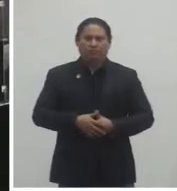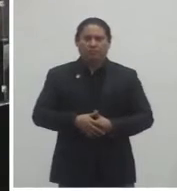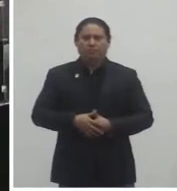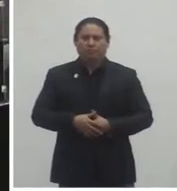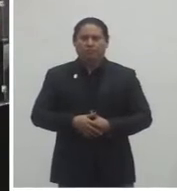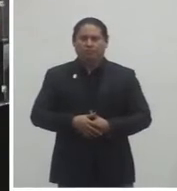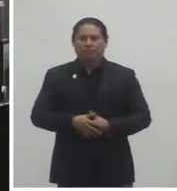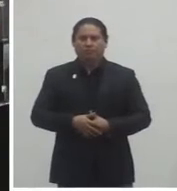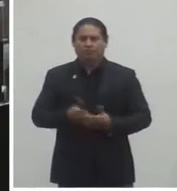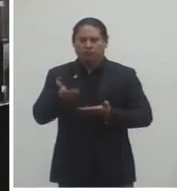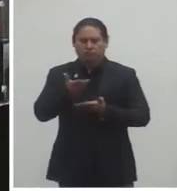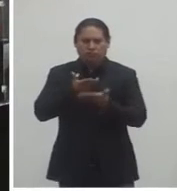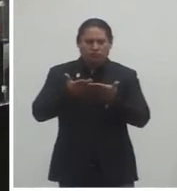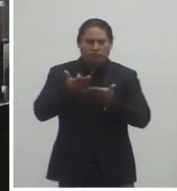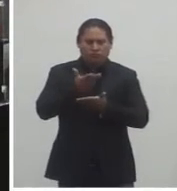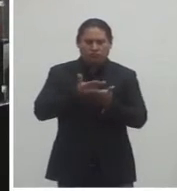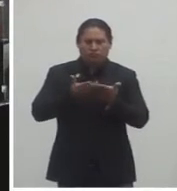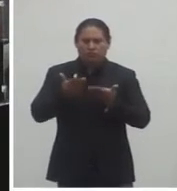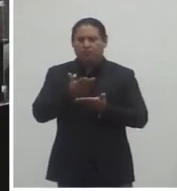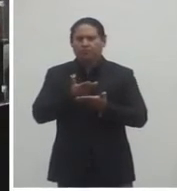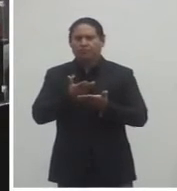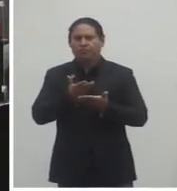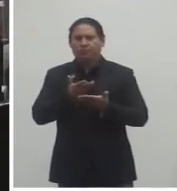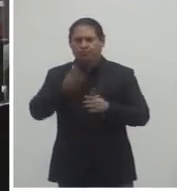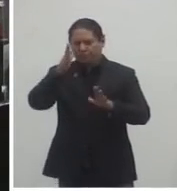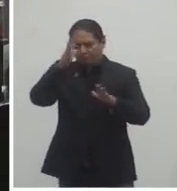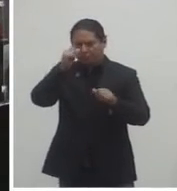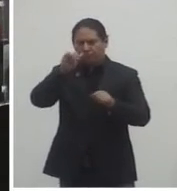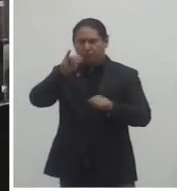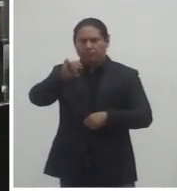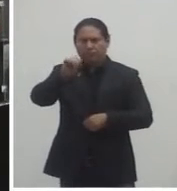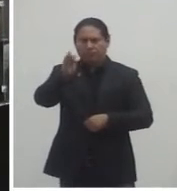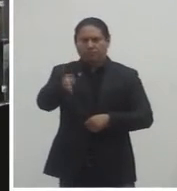hubo consenso, están de acuerdo